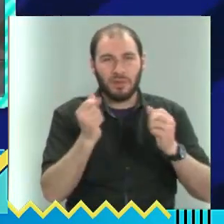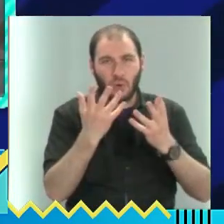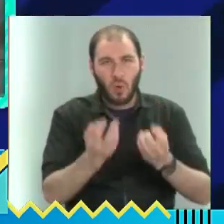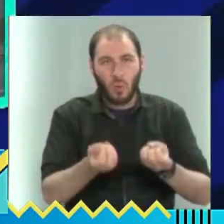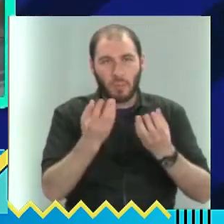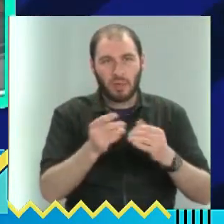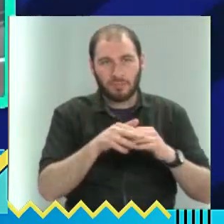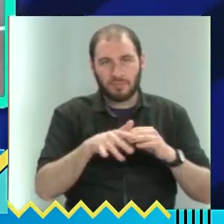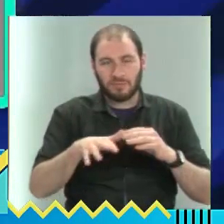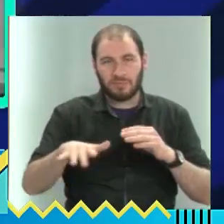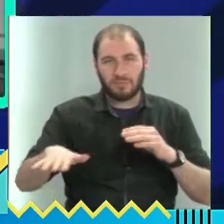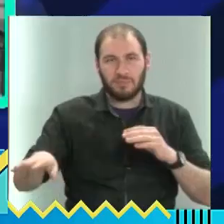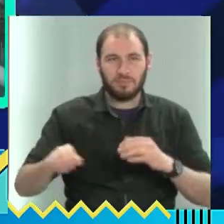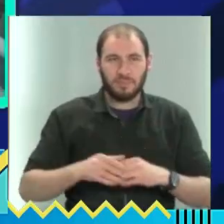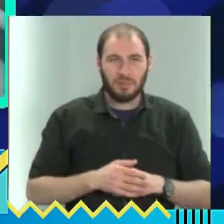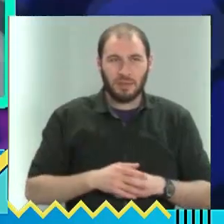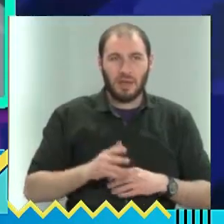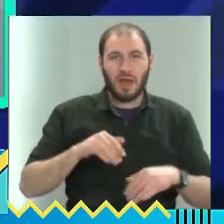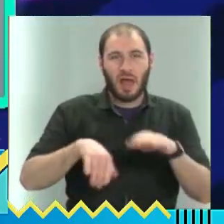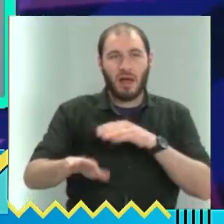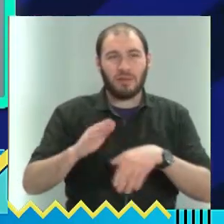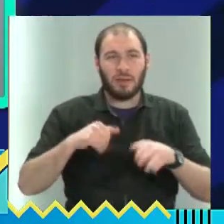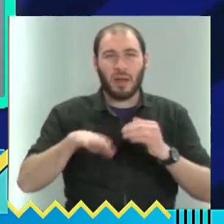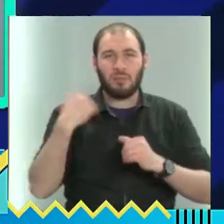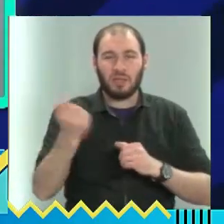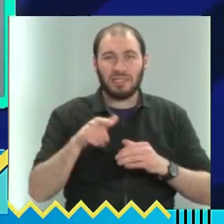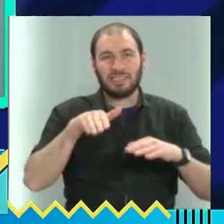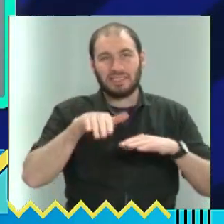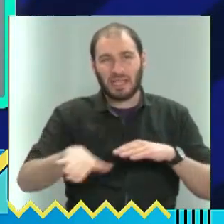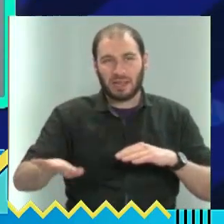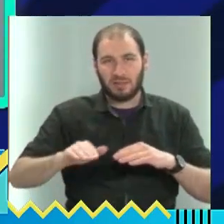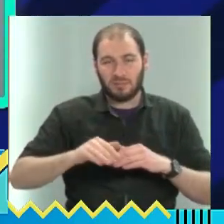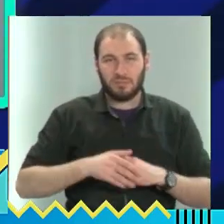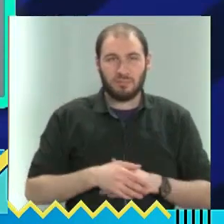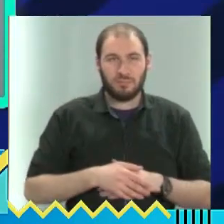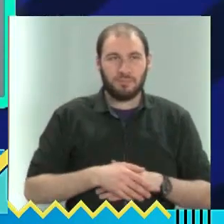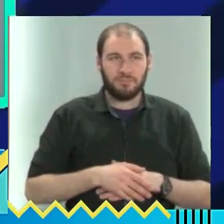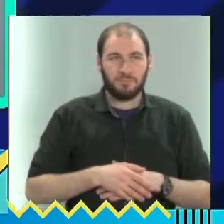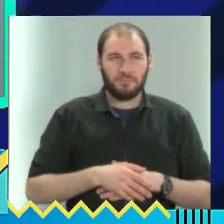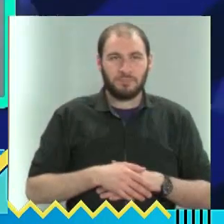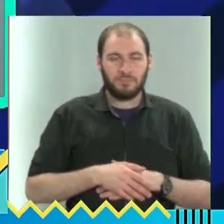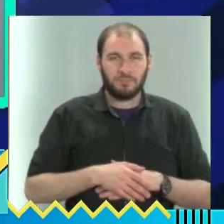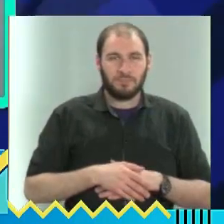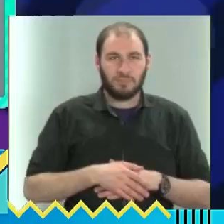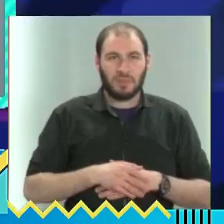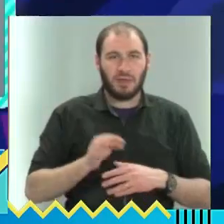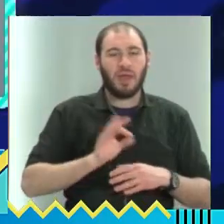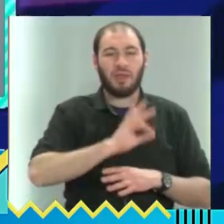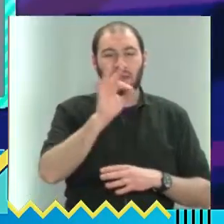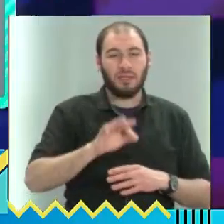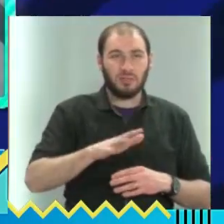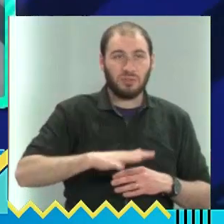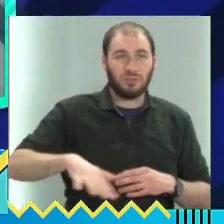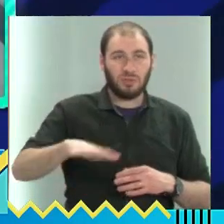humedecían y bajaban a través de las avenidas principales hacia el centro. Entonces, el diseño